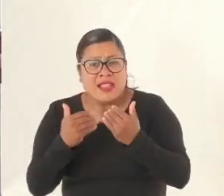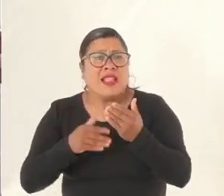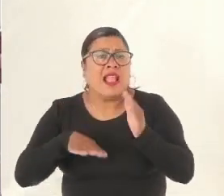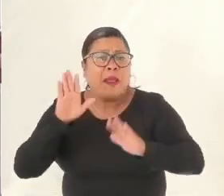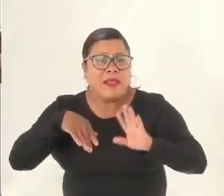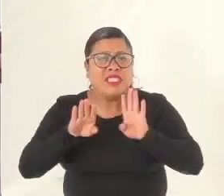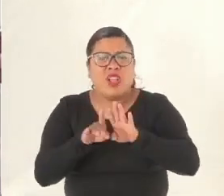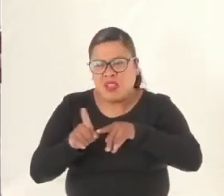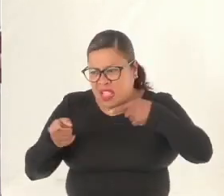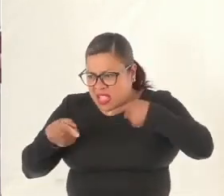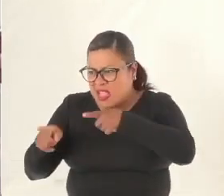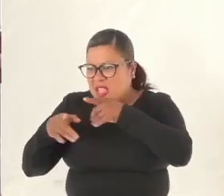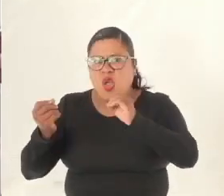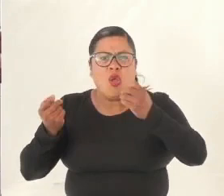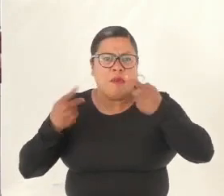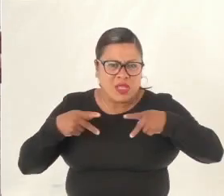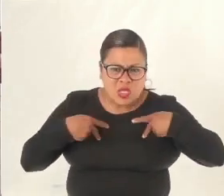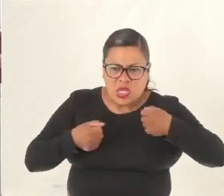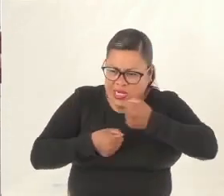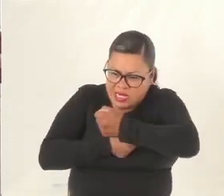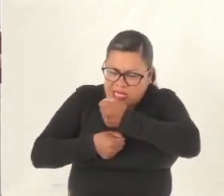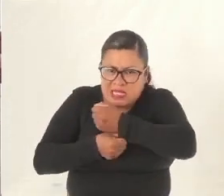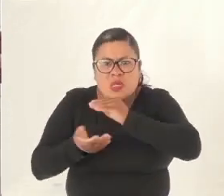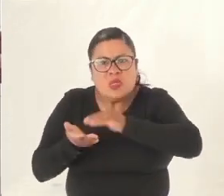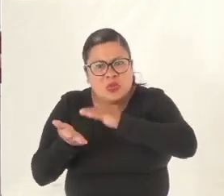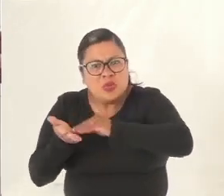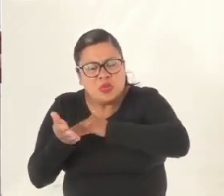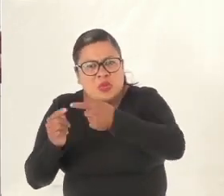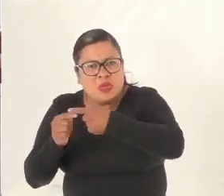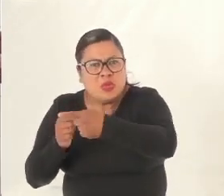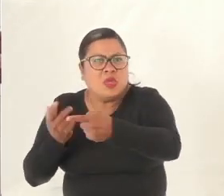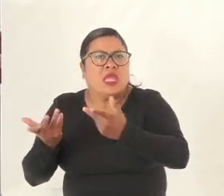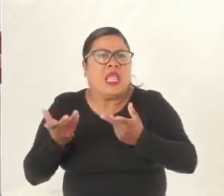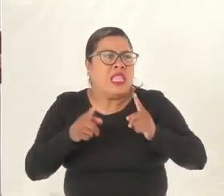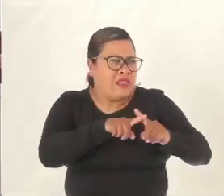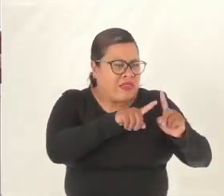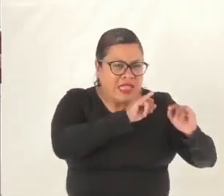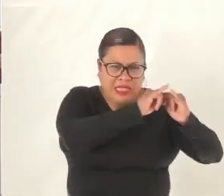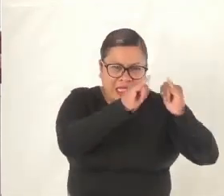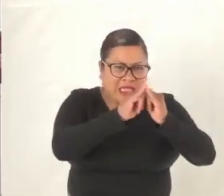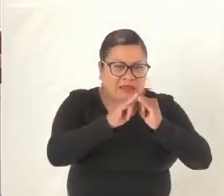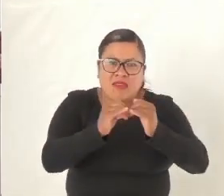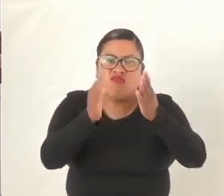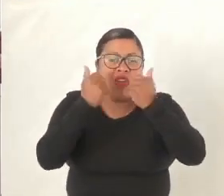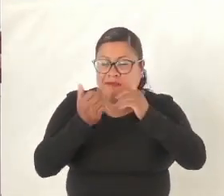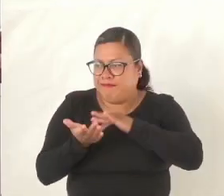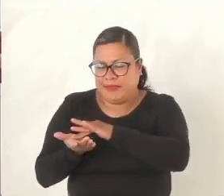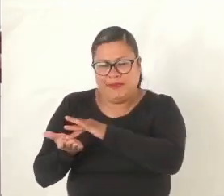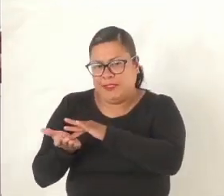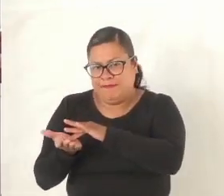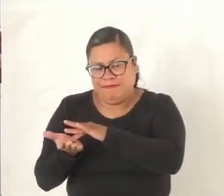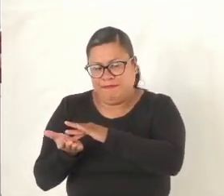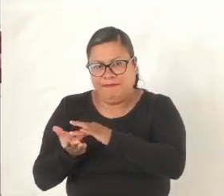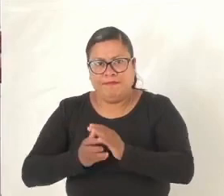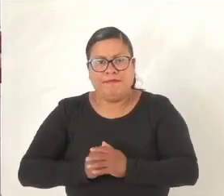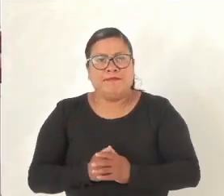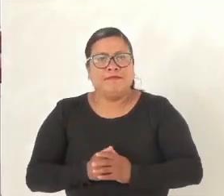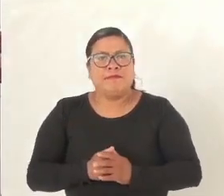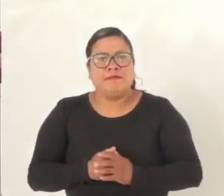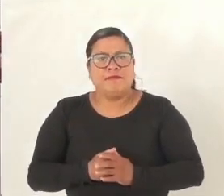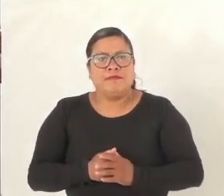represalias por su agresor y por la instancia o las dependencias no le brindan el apoyo necesario